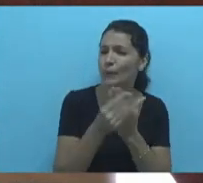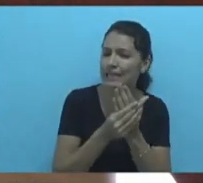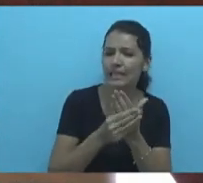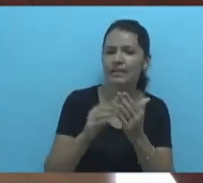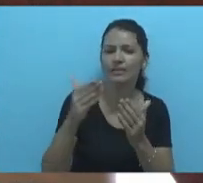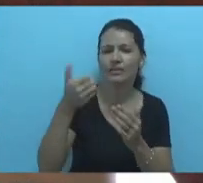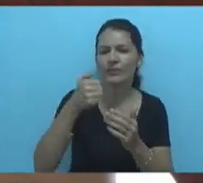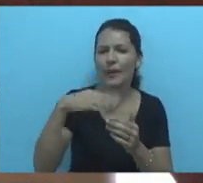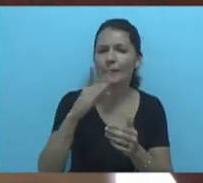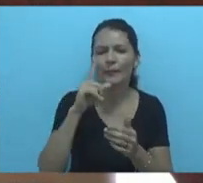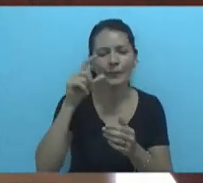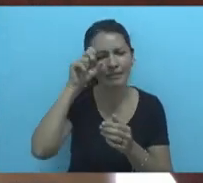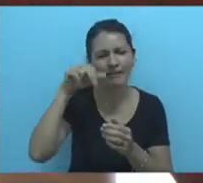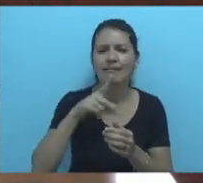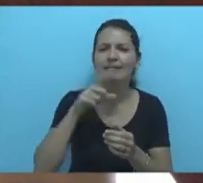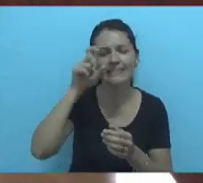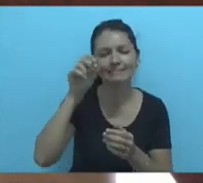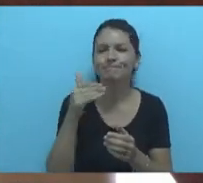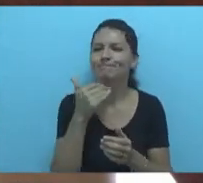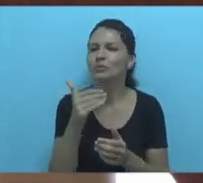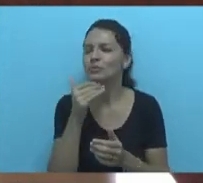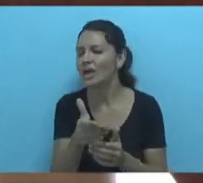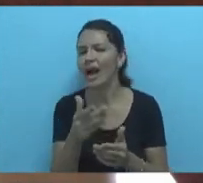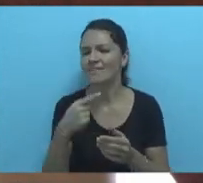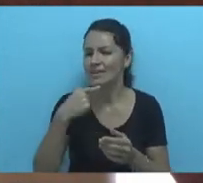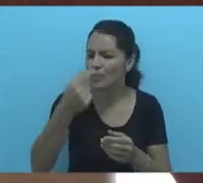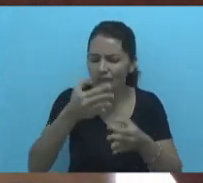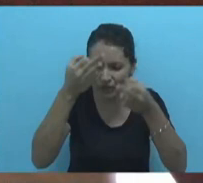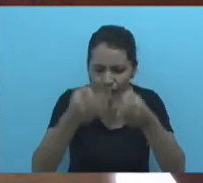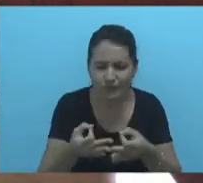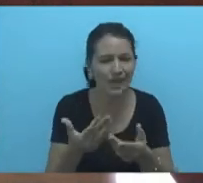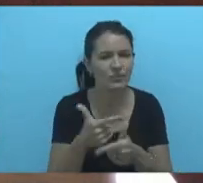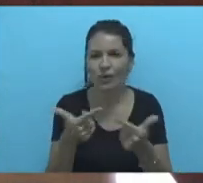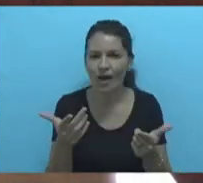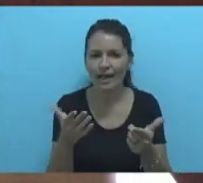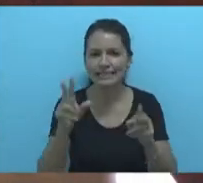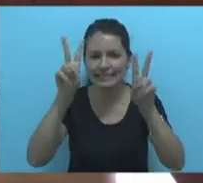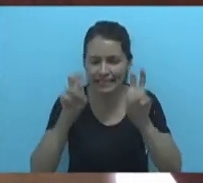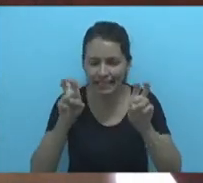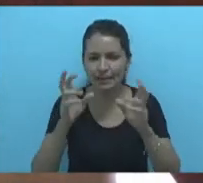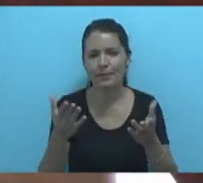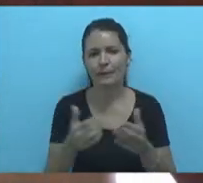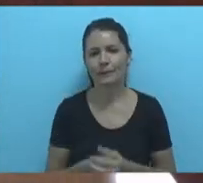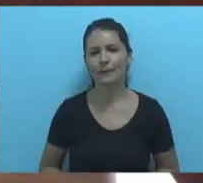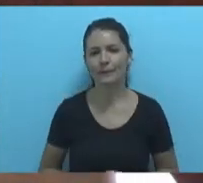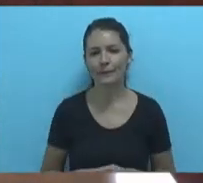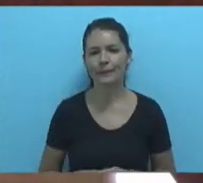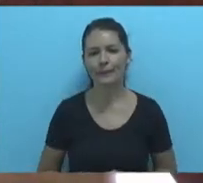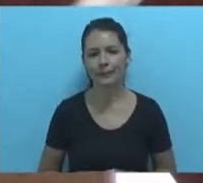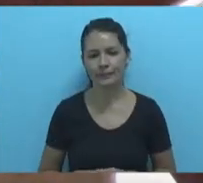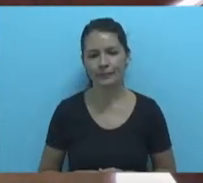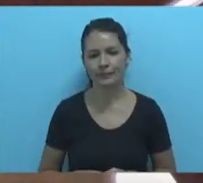falta claridad política, no hay una respuesta del Estado que sea real y que sea concreta en este tema. Y por eso, en un momento